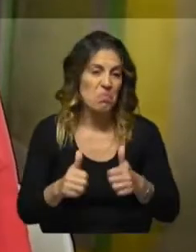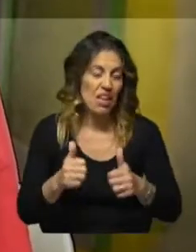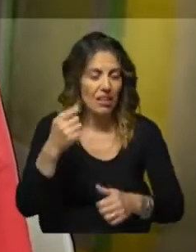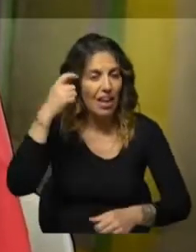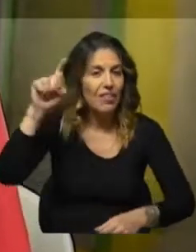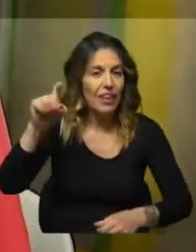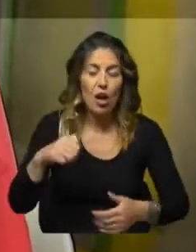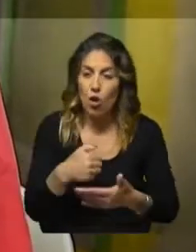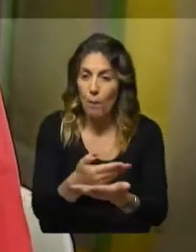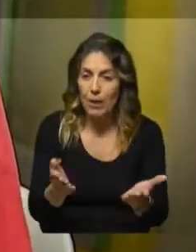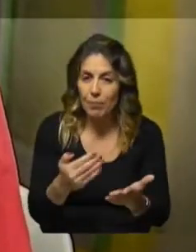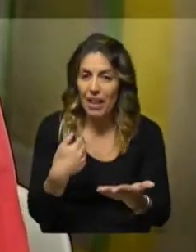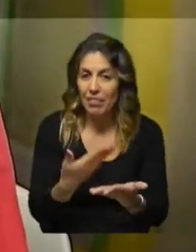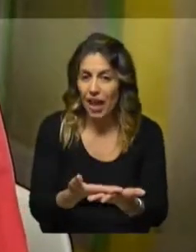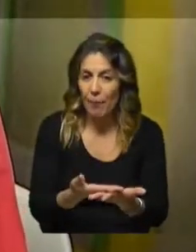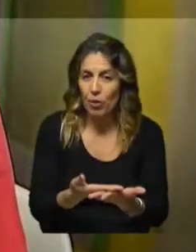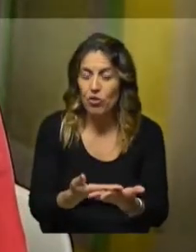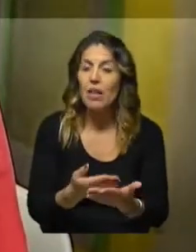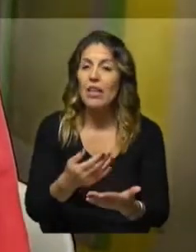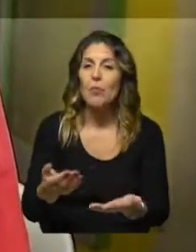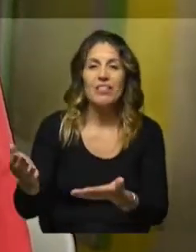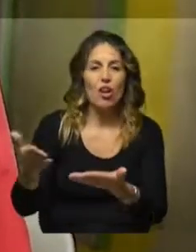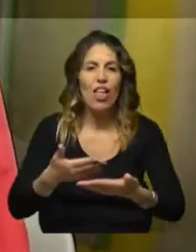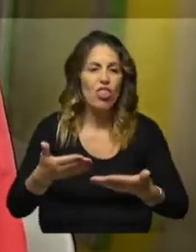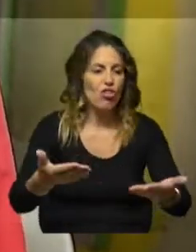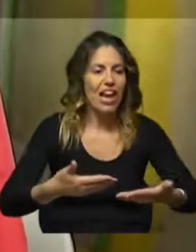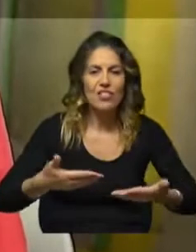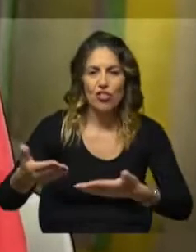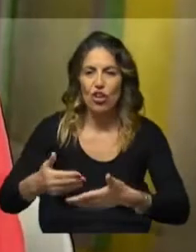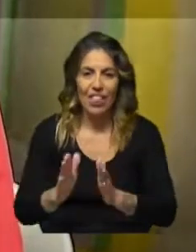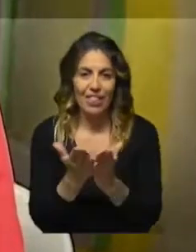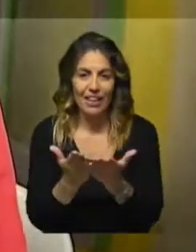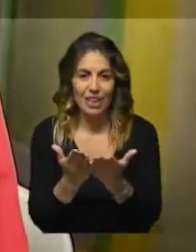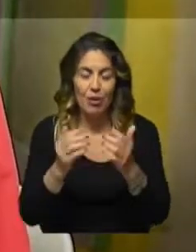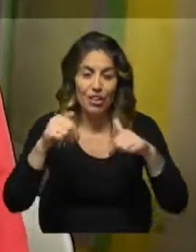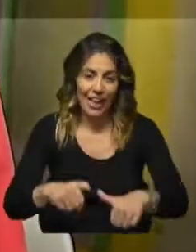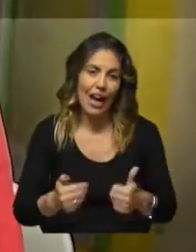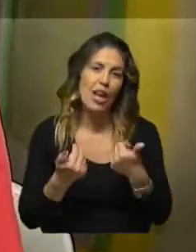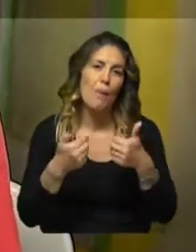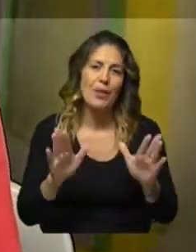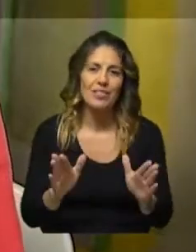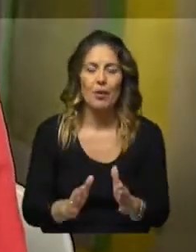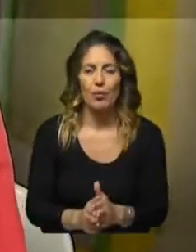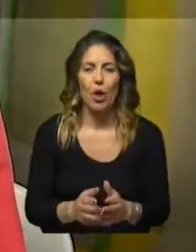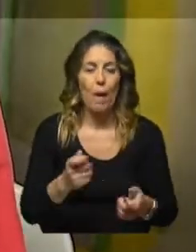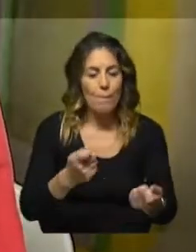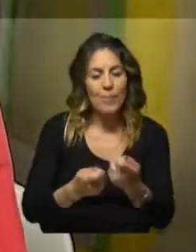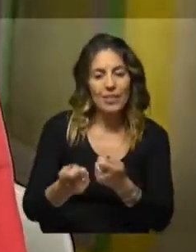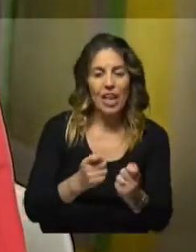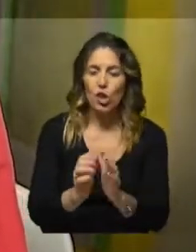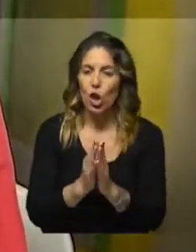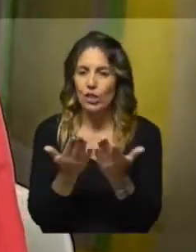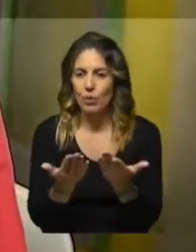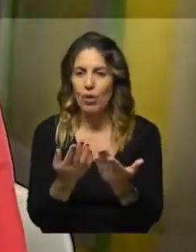planteamos, empezaron a llover donaciones. Y bueno, acá estamos con la biblioteca, prestando libros y viendo